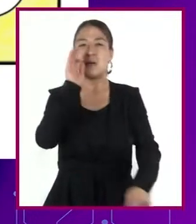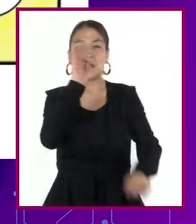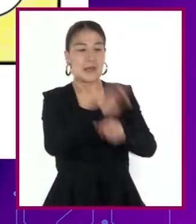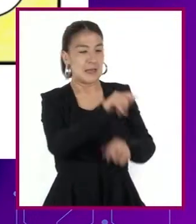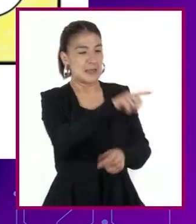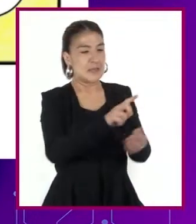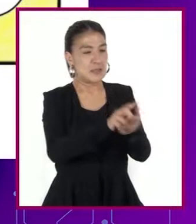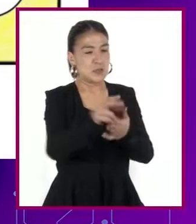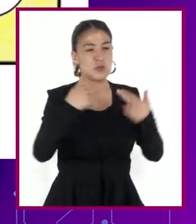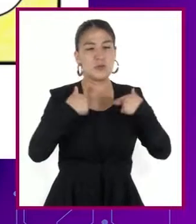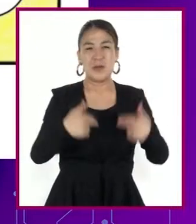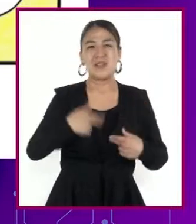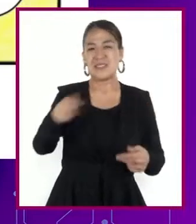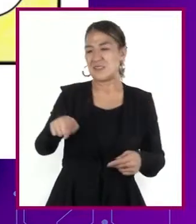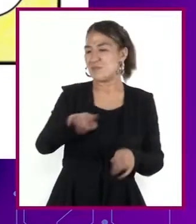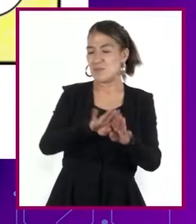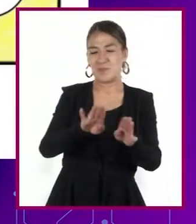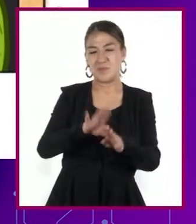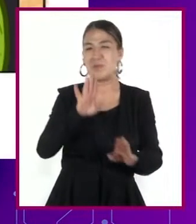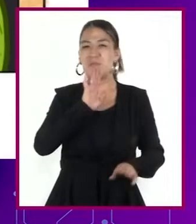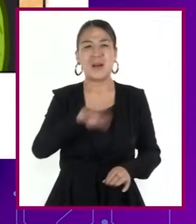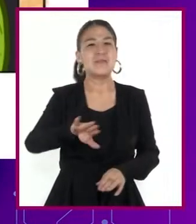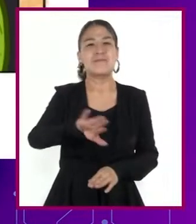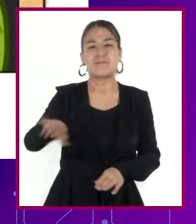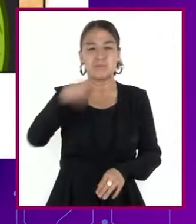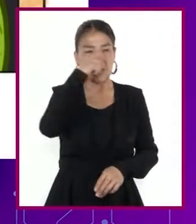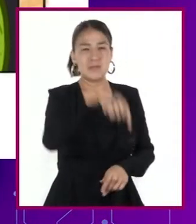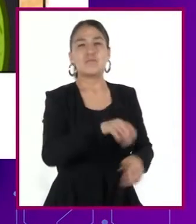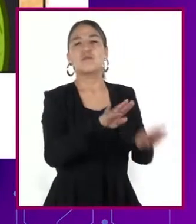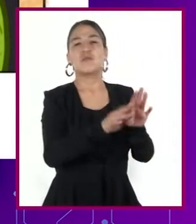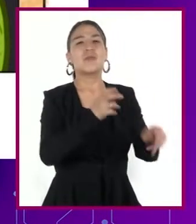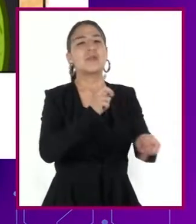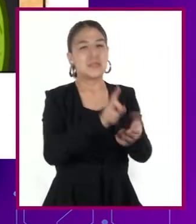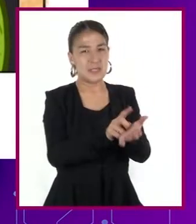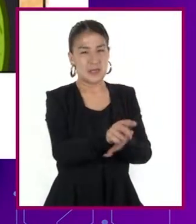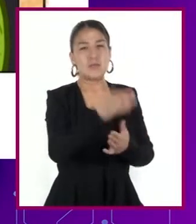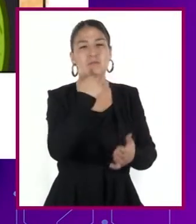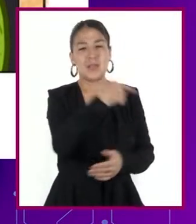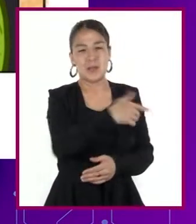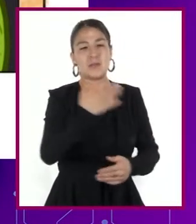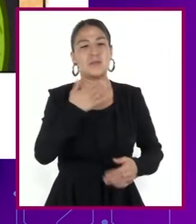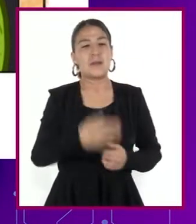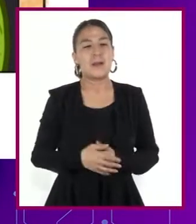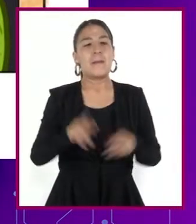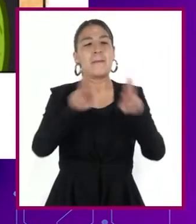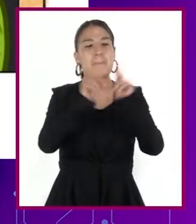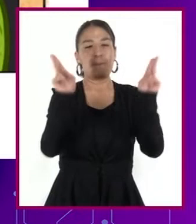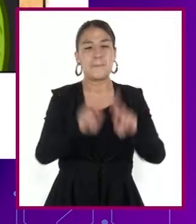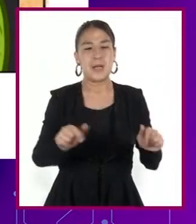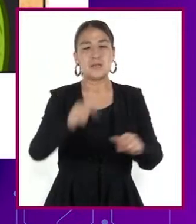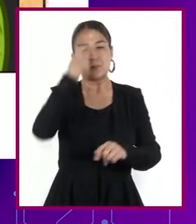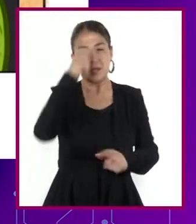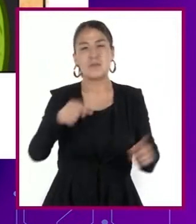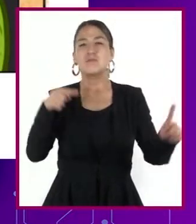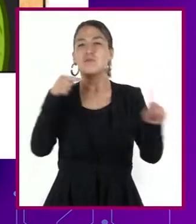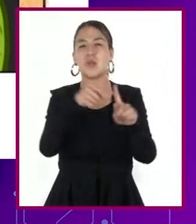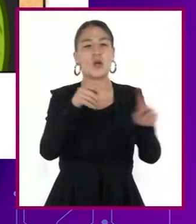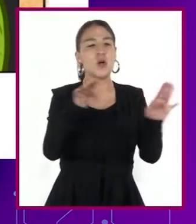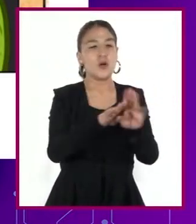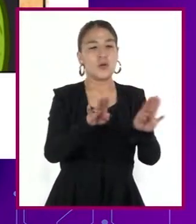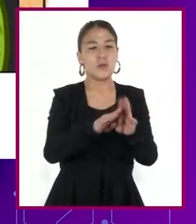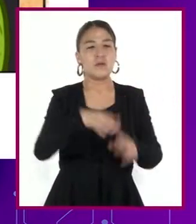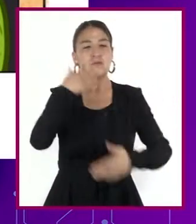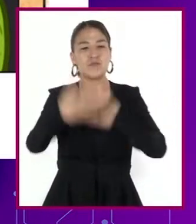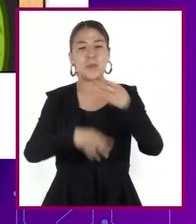a restablecer el Estado de Derecho. 3. Consolidación de la paz. Tiene por objetivo ayudar a los